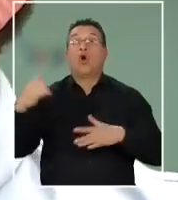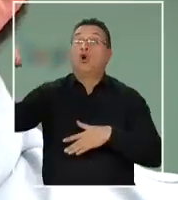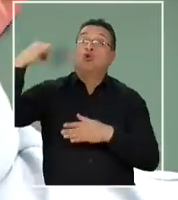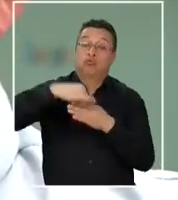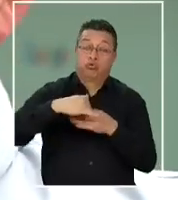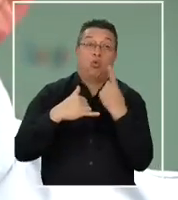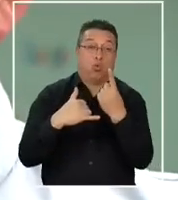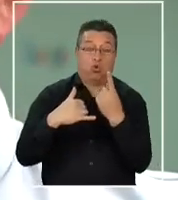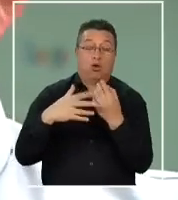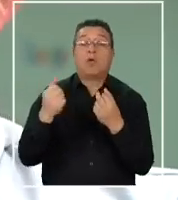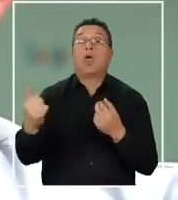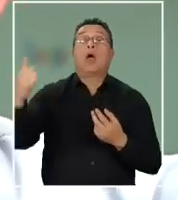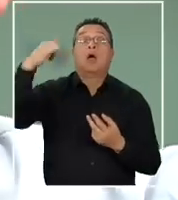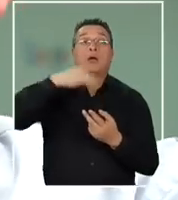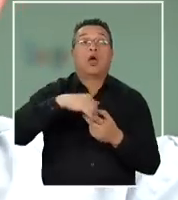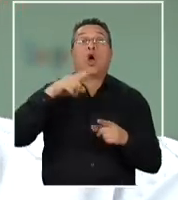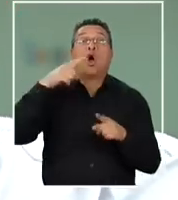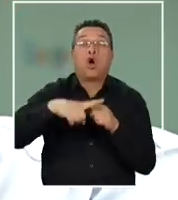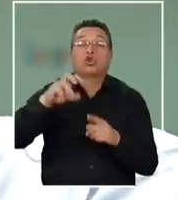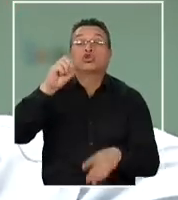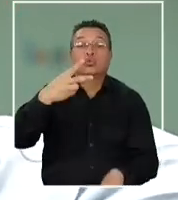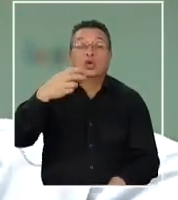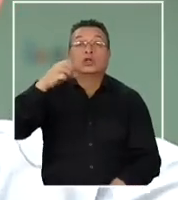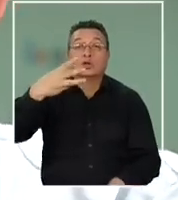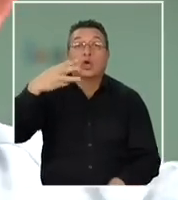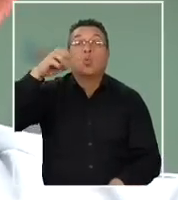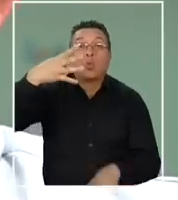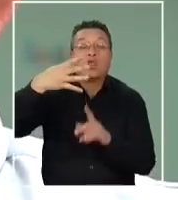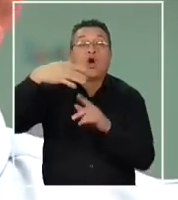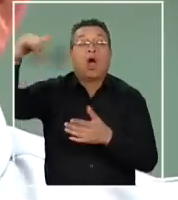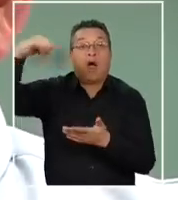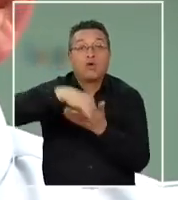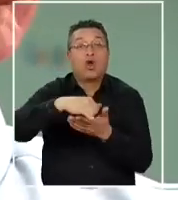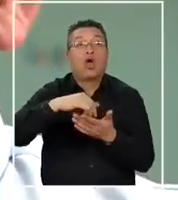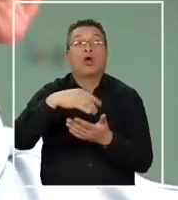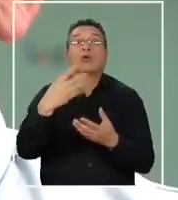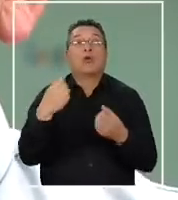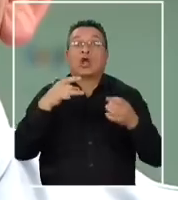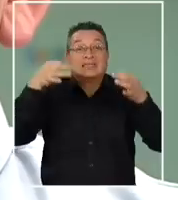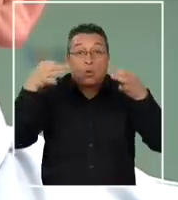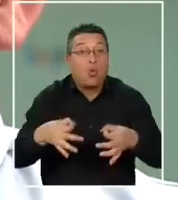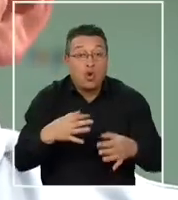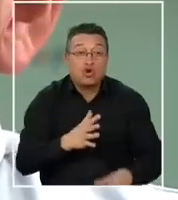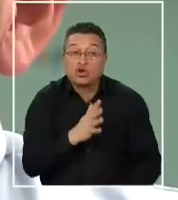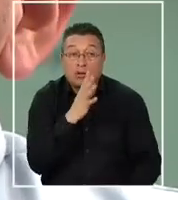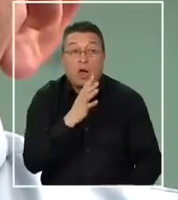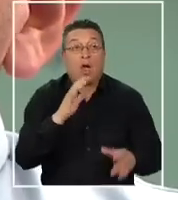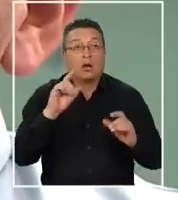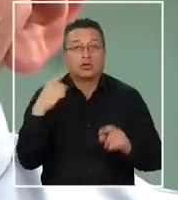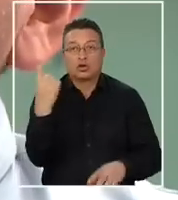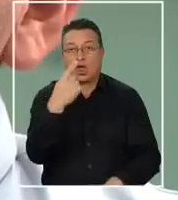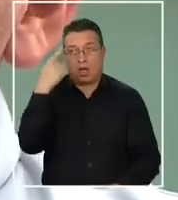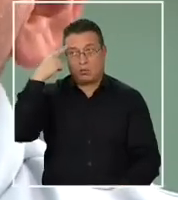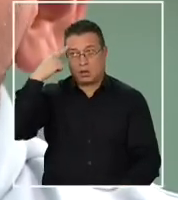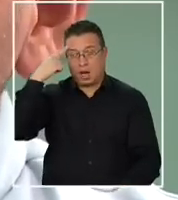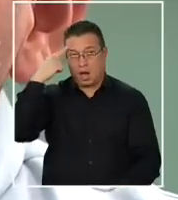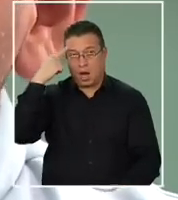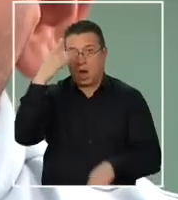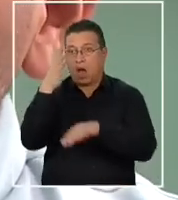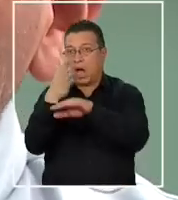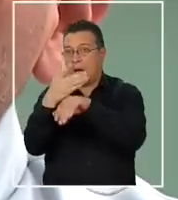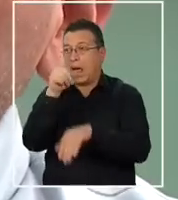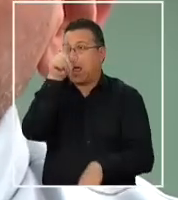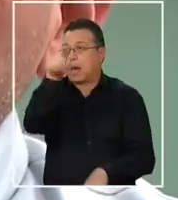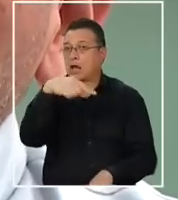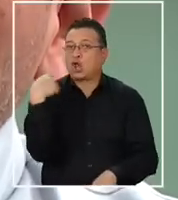y después no tenemos seguridad de cuándo va a llegar la segunda, la tercera, la cuarta avión para el flujo de personas que están llegando, se puede generar una expectativa de que Arica es el